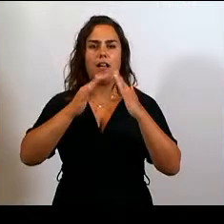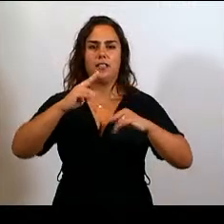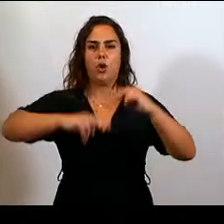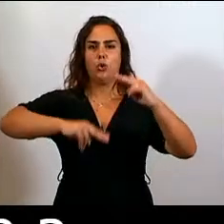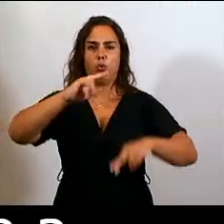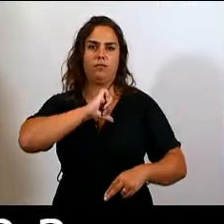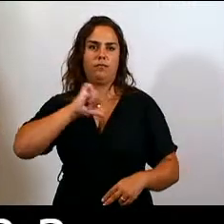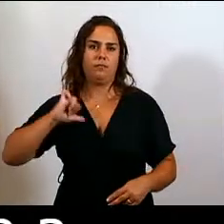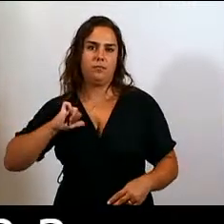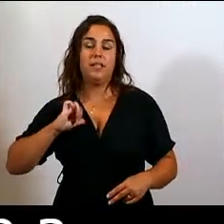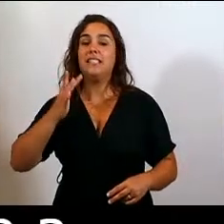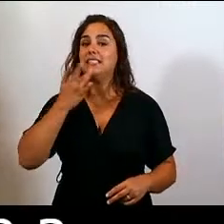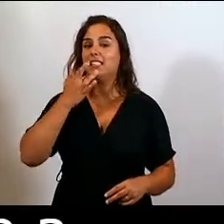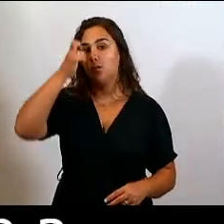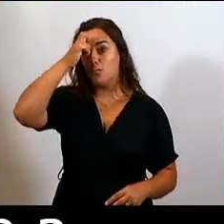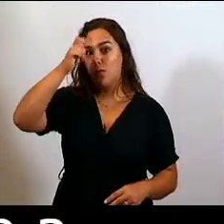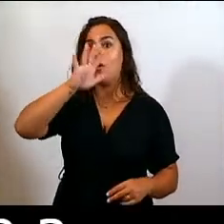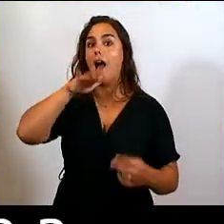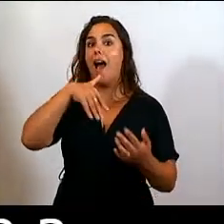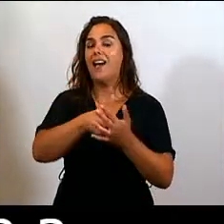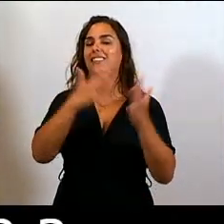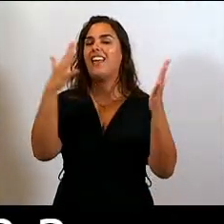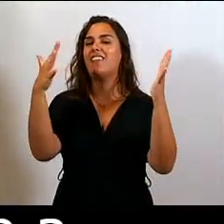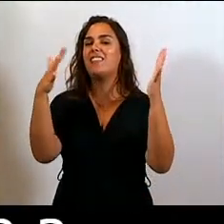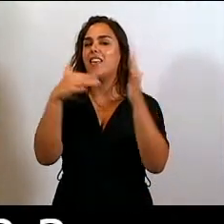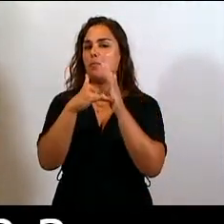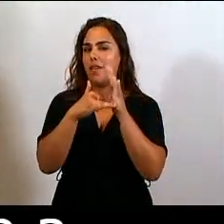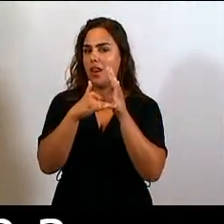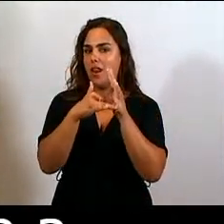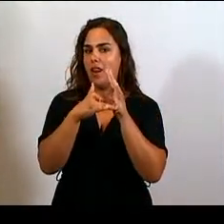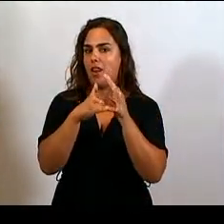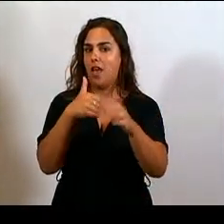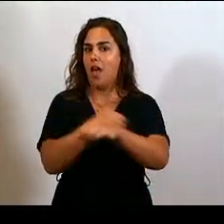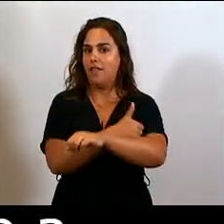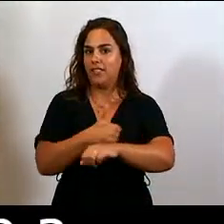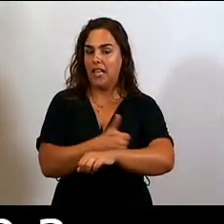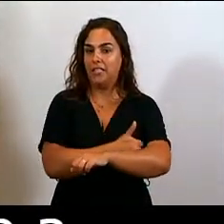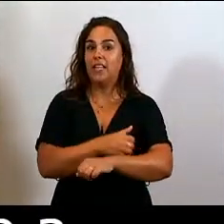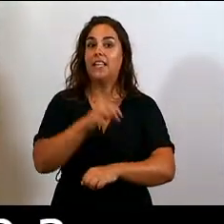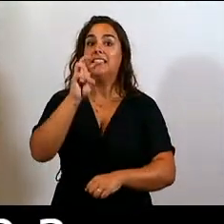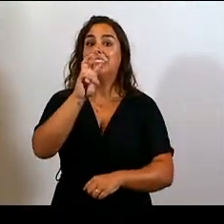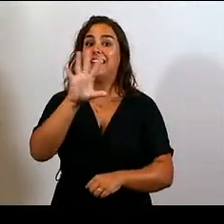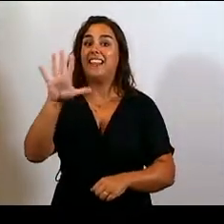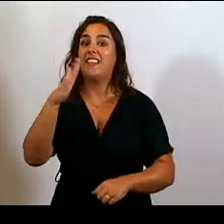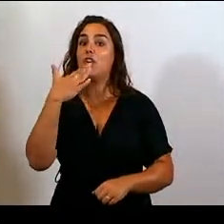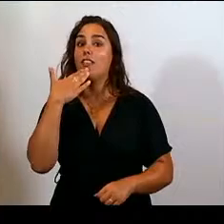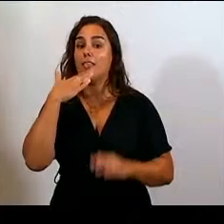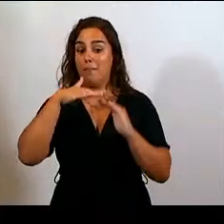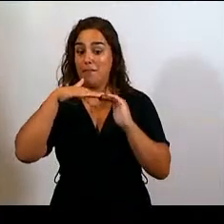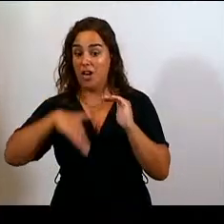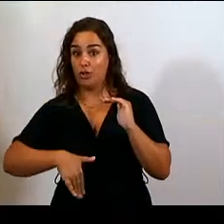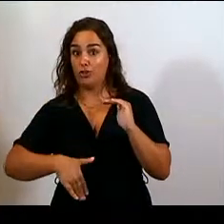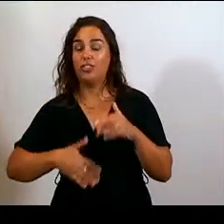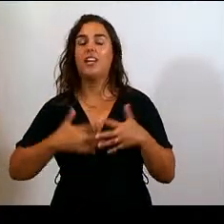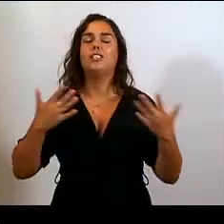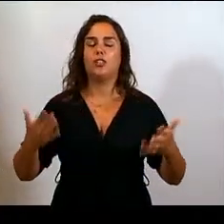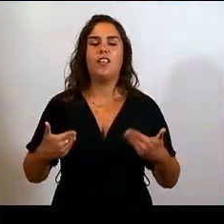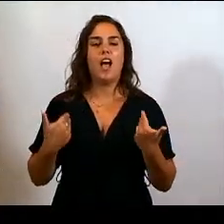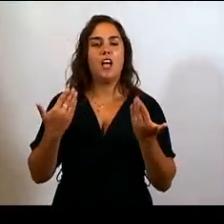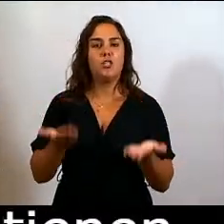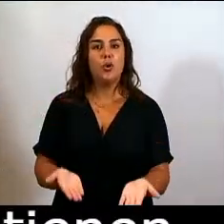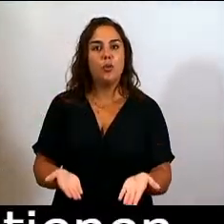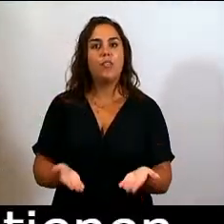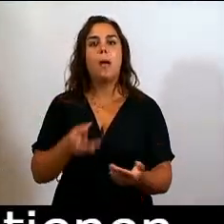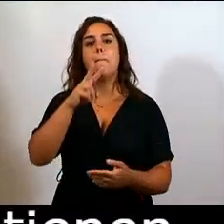se encuentran en municipios de hasta 10.000 habitantes y tienen menos de 35 años, las ayudas pueden alcanzar